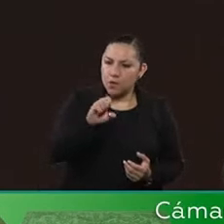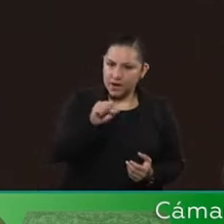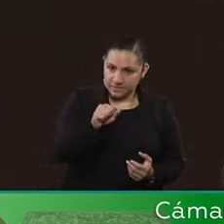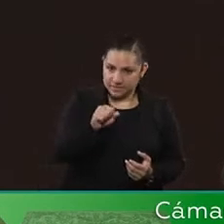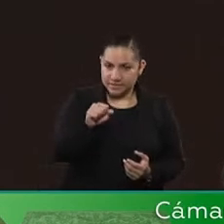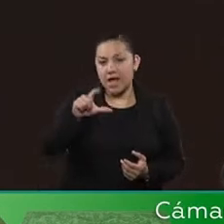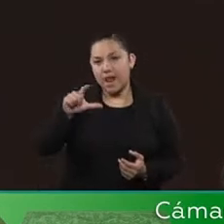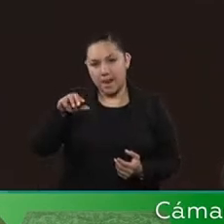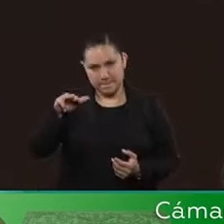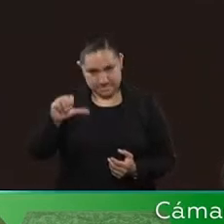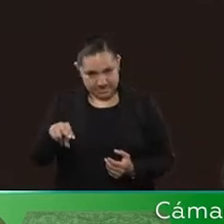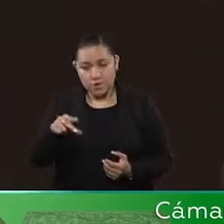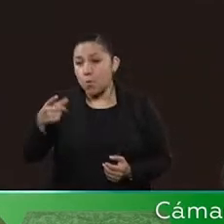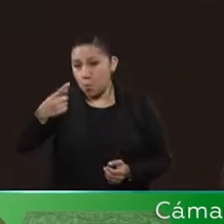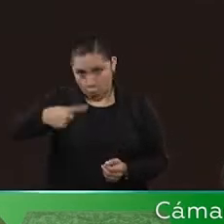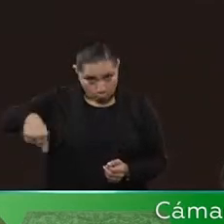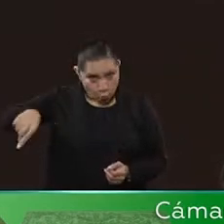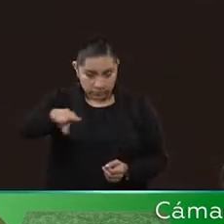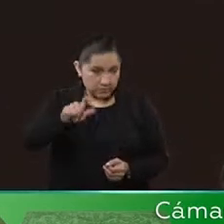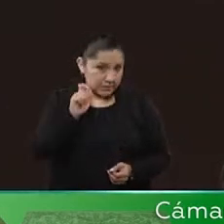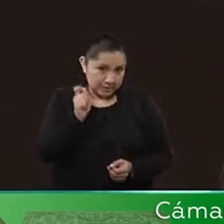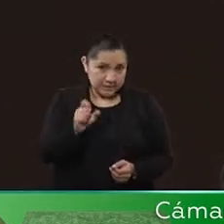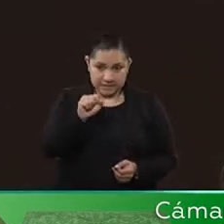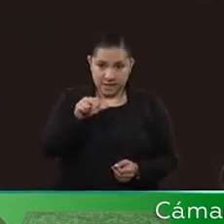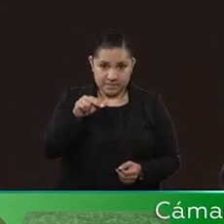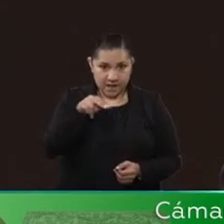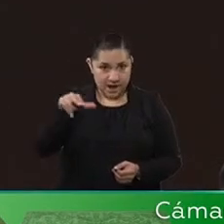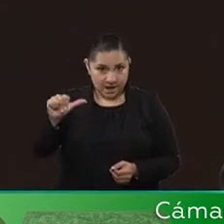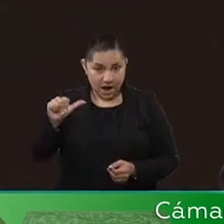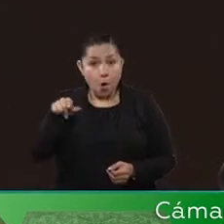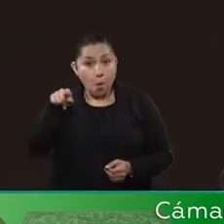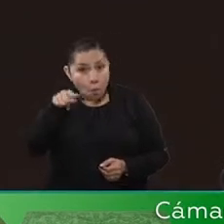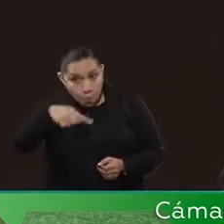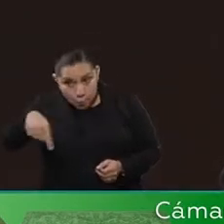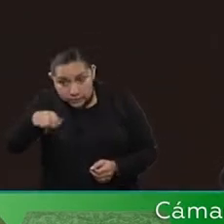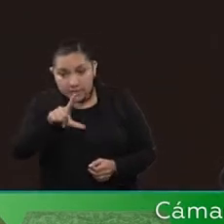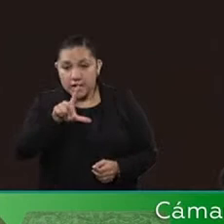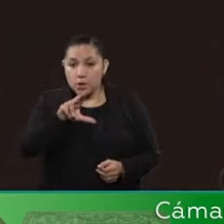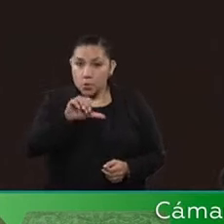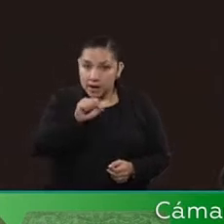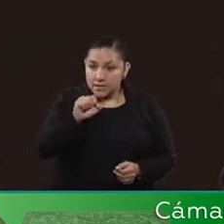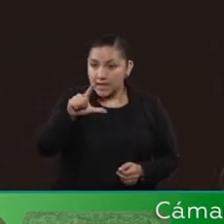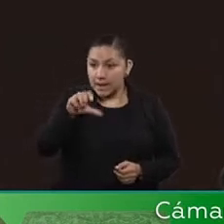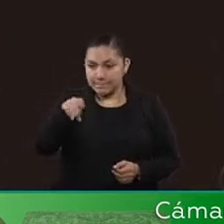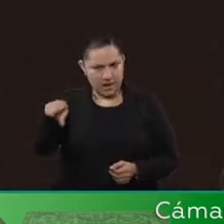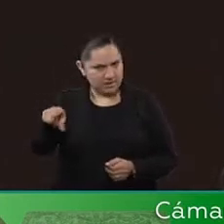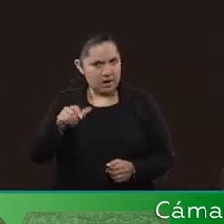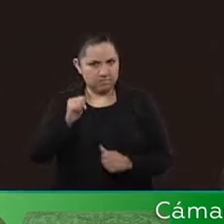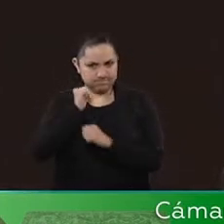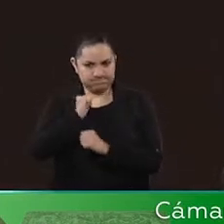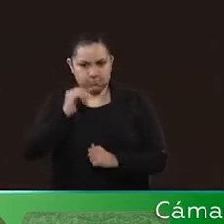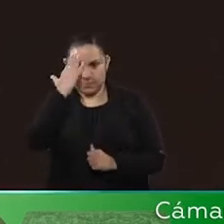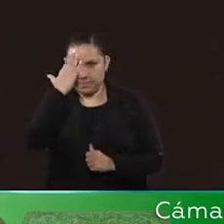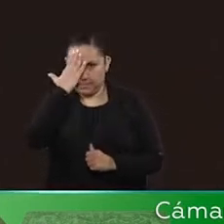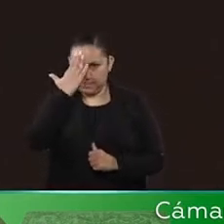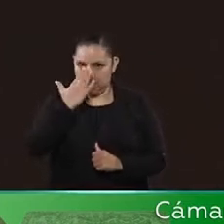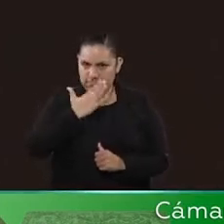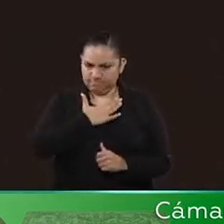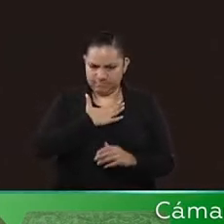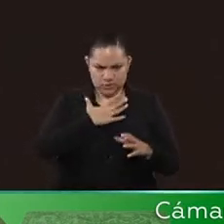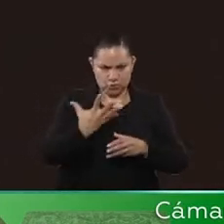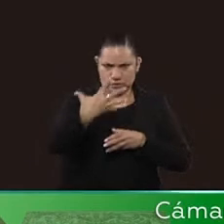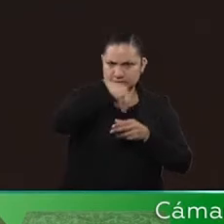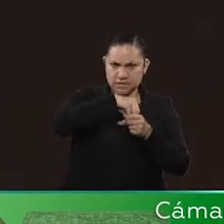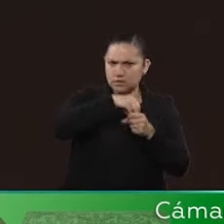conservadurismo, ustedes son Santana, aunque ustedes no son Lucas Alamán, porque era un centralista inteligente e